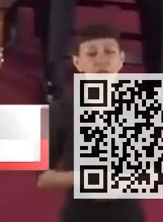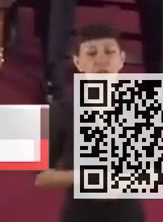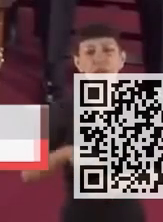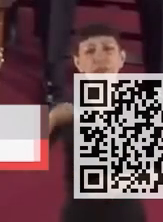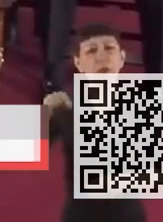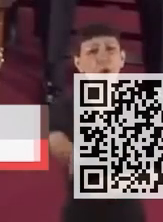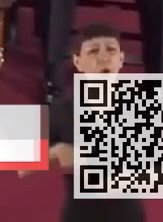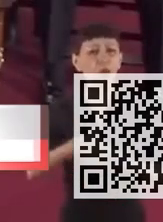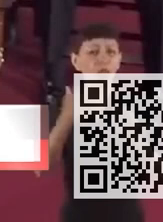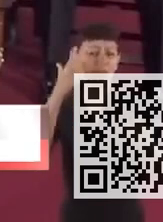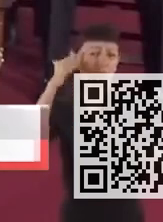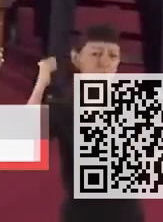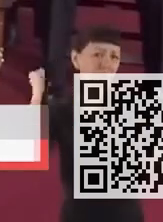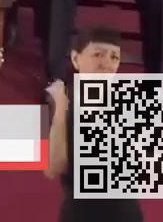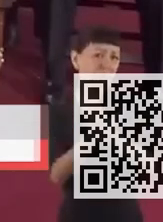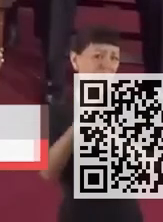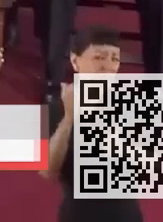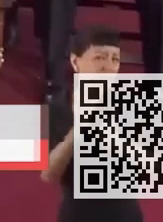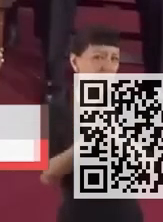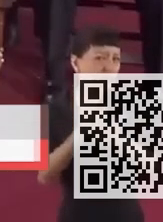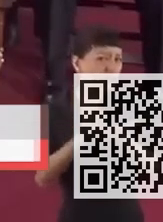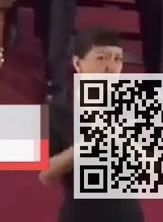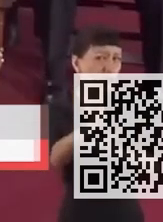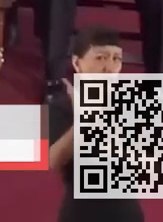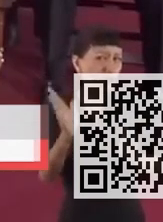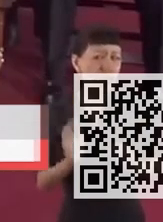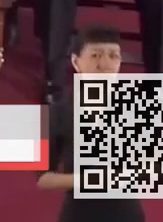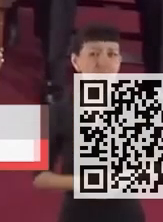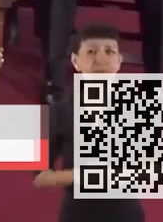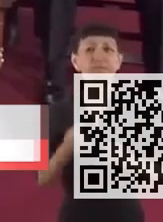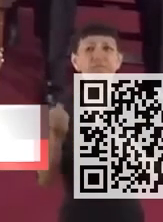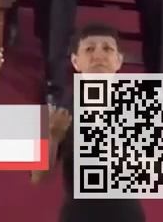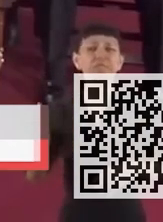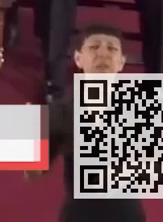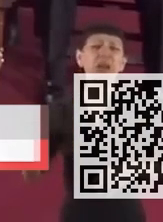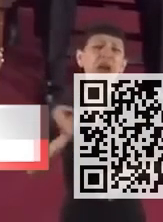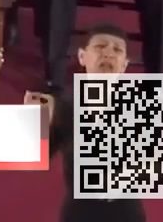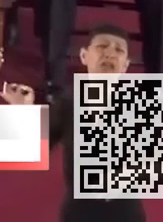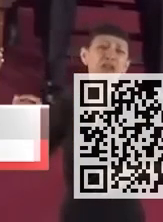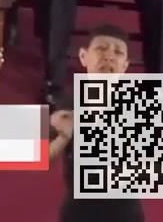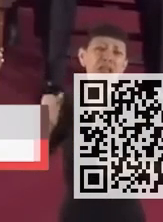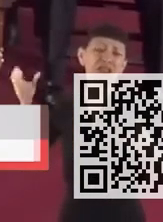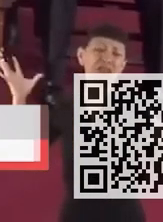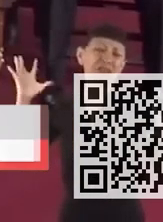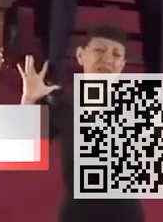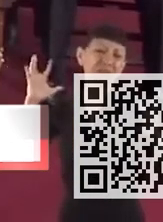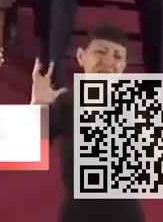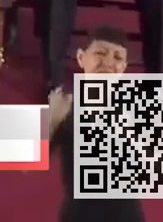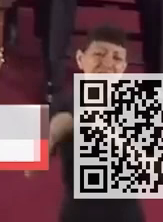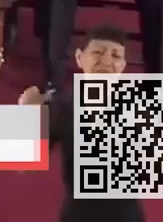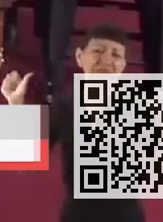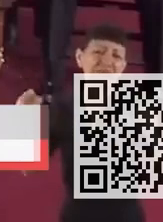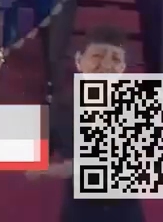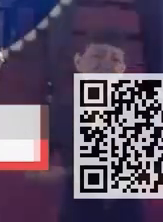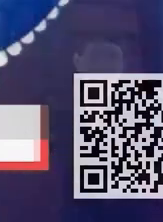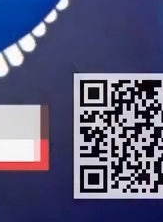términos de imagen. En un sector, en un Gran Buenos Aires que nunca fue el punto más fuerte